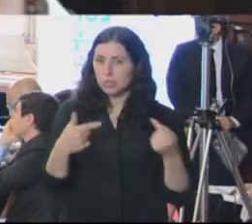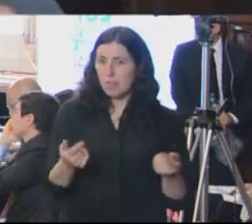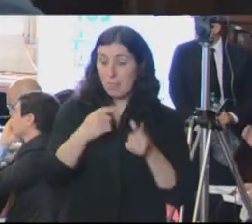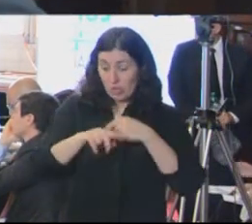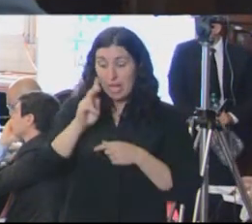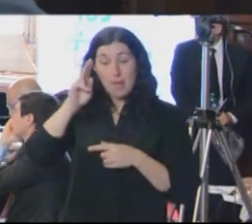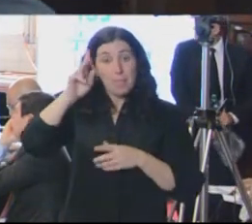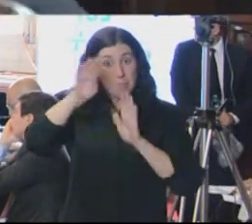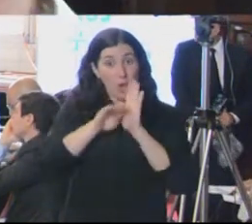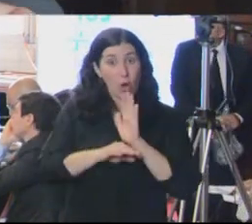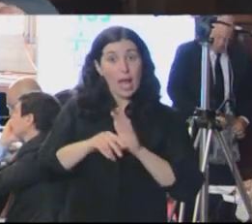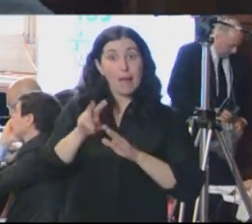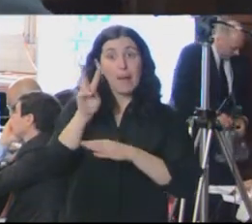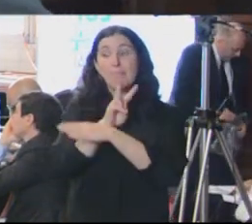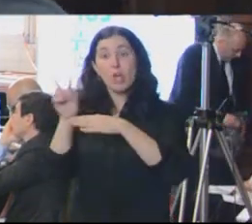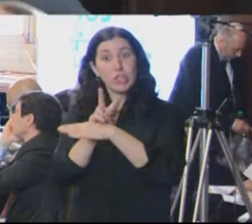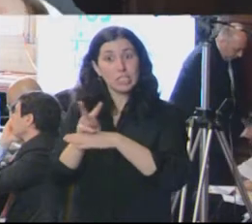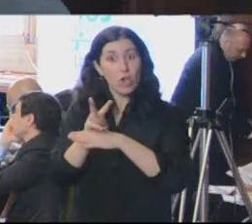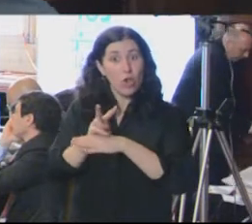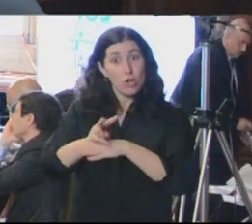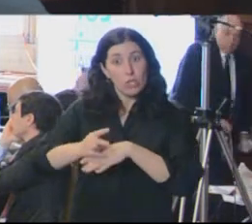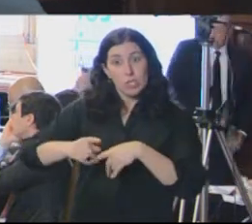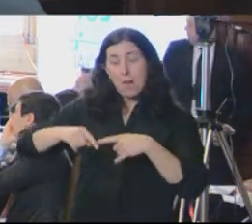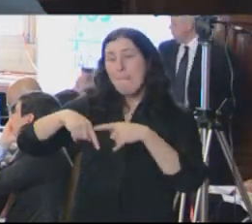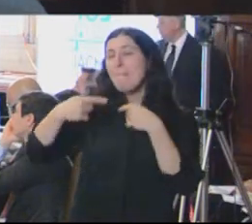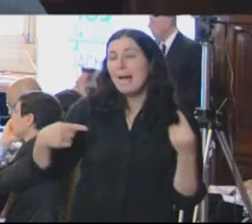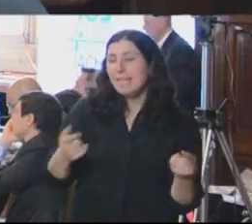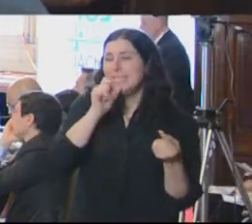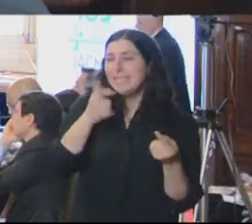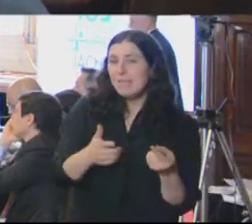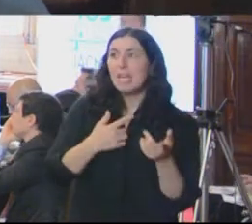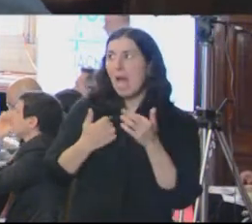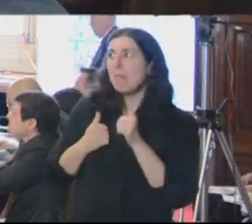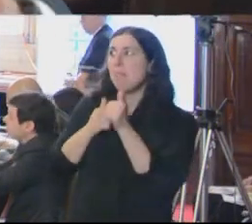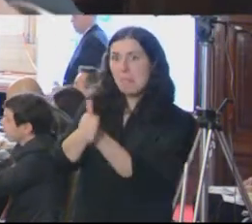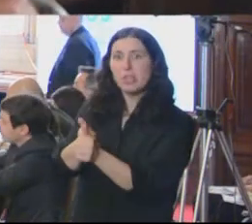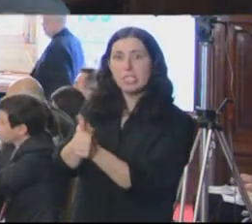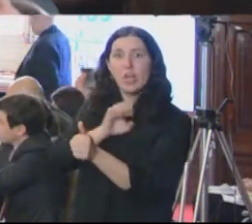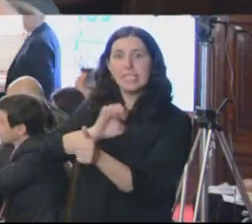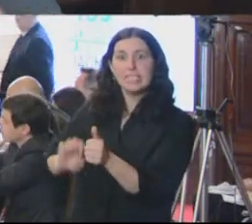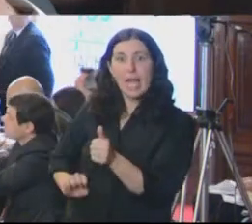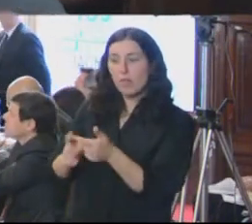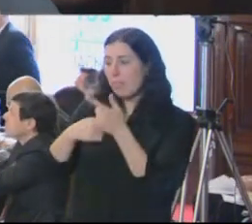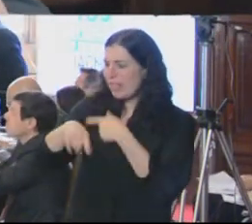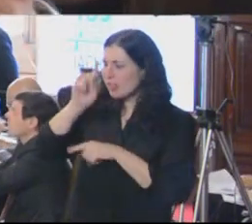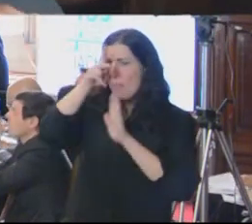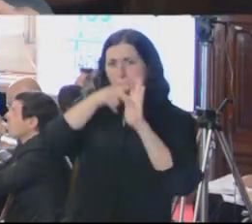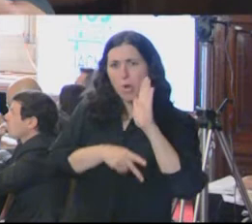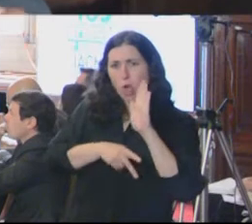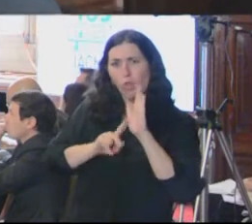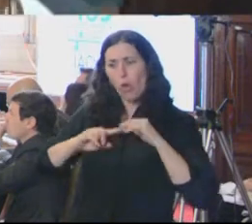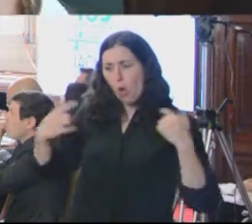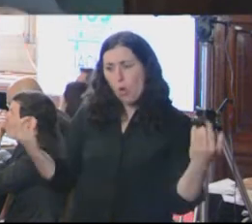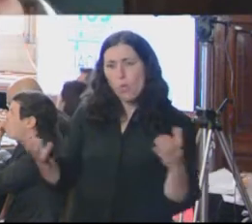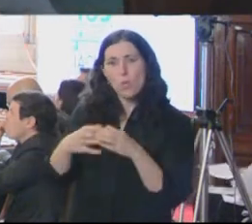protección material, y si bien muchos de los que estamos acá tenemos protección por parte del Estado, lo que vemos es que no se han aplicado esos protocolos de protección colectiva